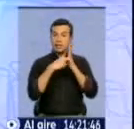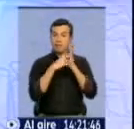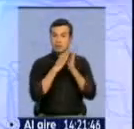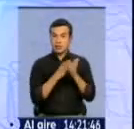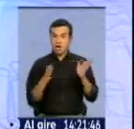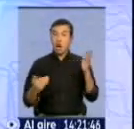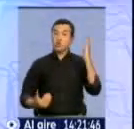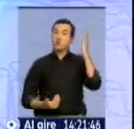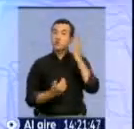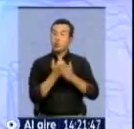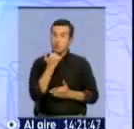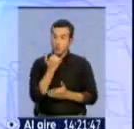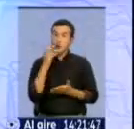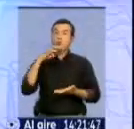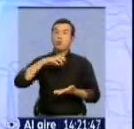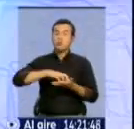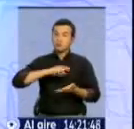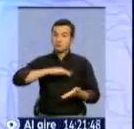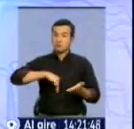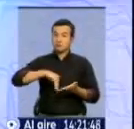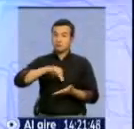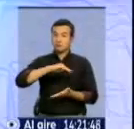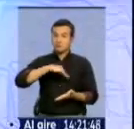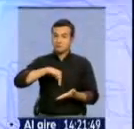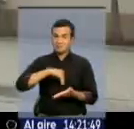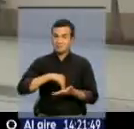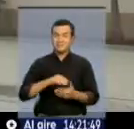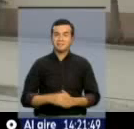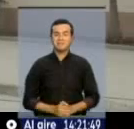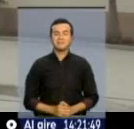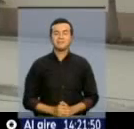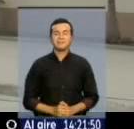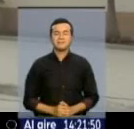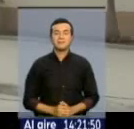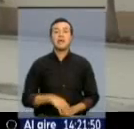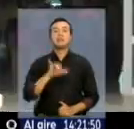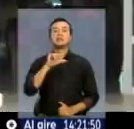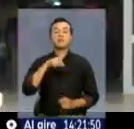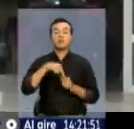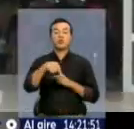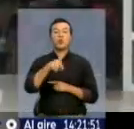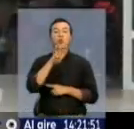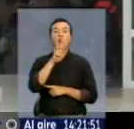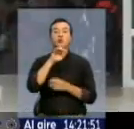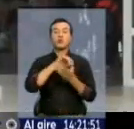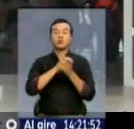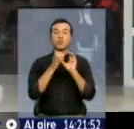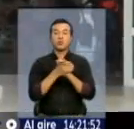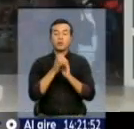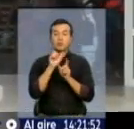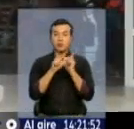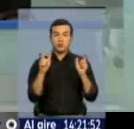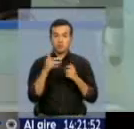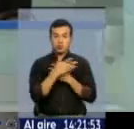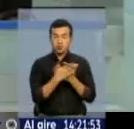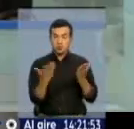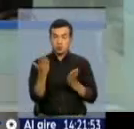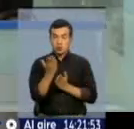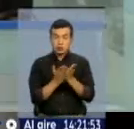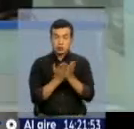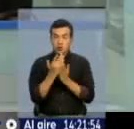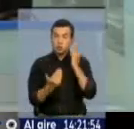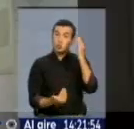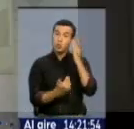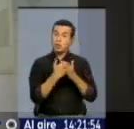más moderna de la provincia de Manabí. Desde este sábado 4 de noviembre, los ciudadanos acceden a los servicios de la